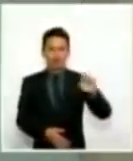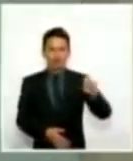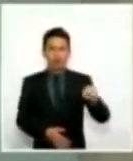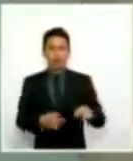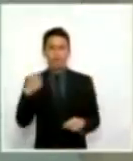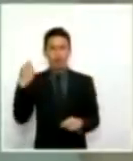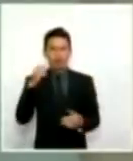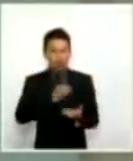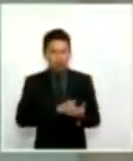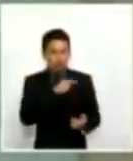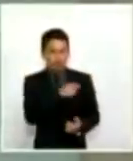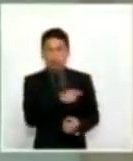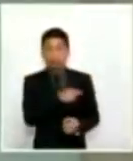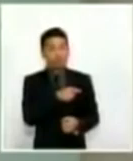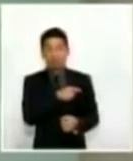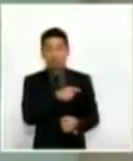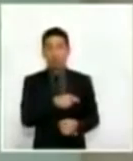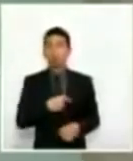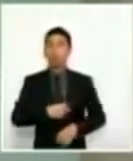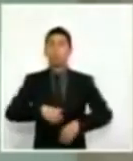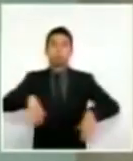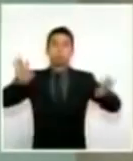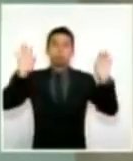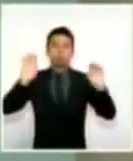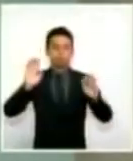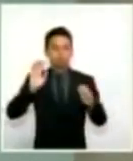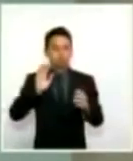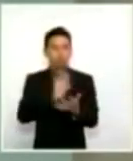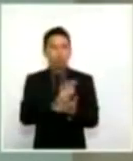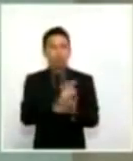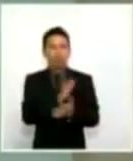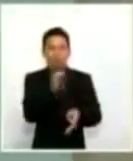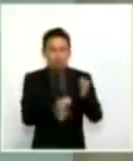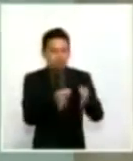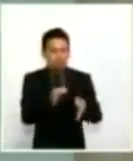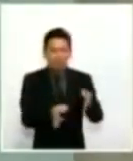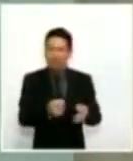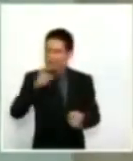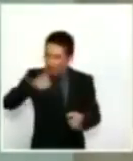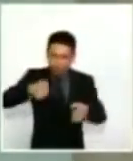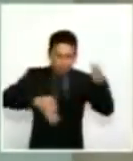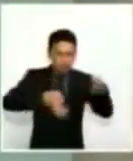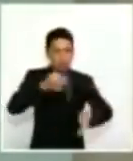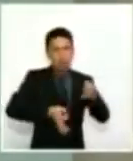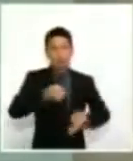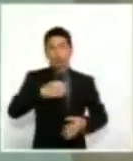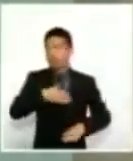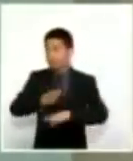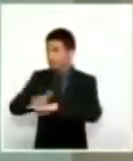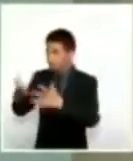impunidad. Pueden irse a celebrar, mis colegas senadores,